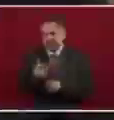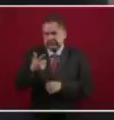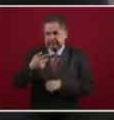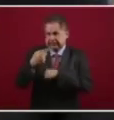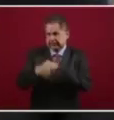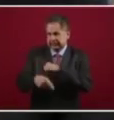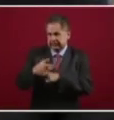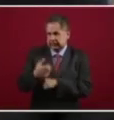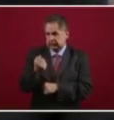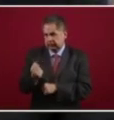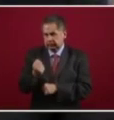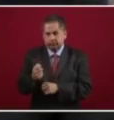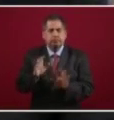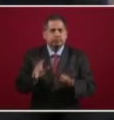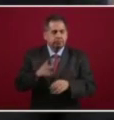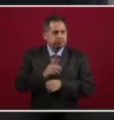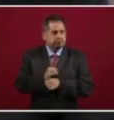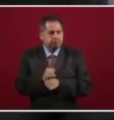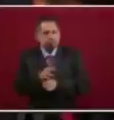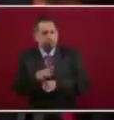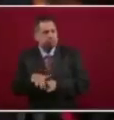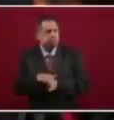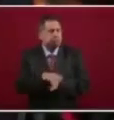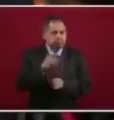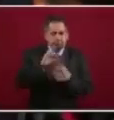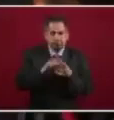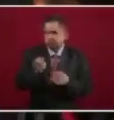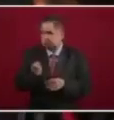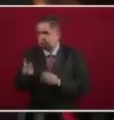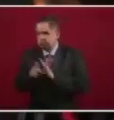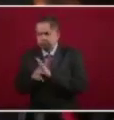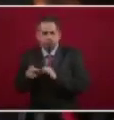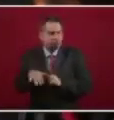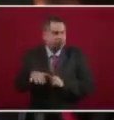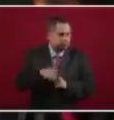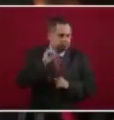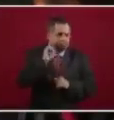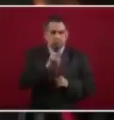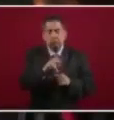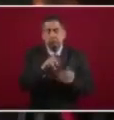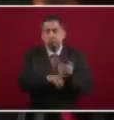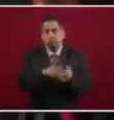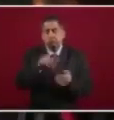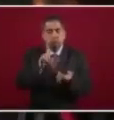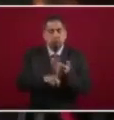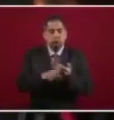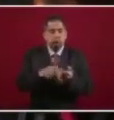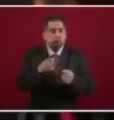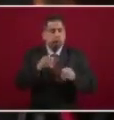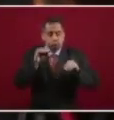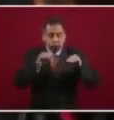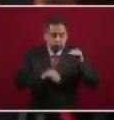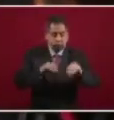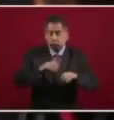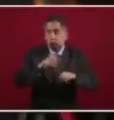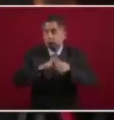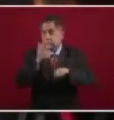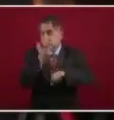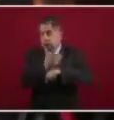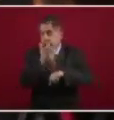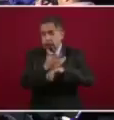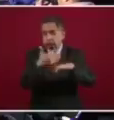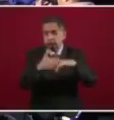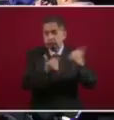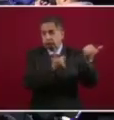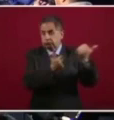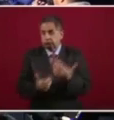de acuerdo con lo que se ha investigado ahí en Pie de Página y algunos expertos han mencionado que se trata de armas fabricadas en Estados Unidos,